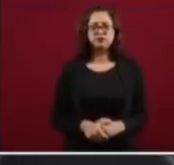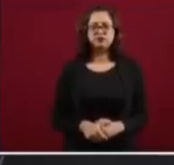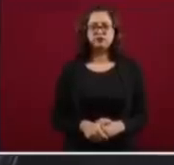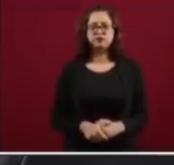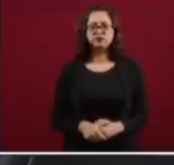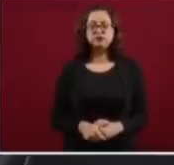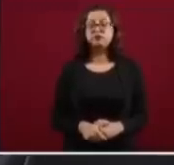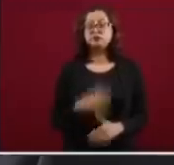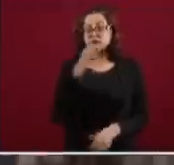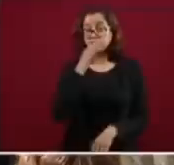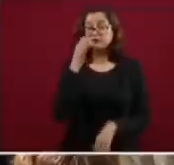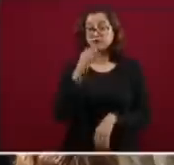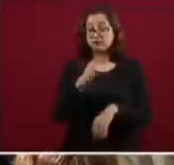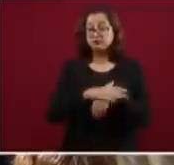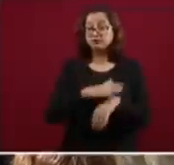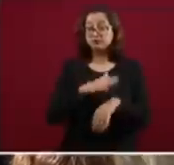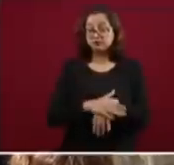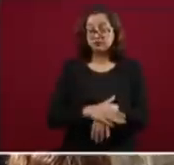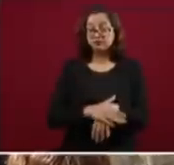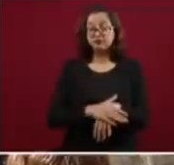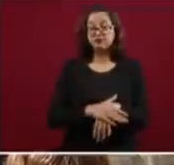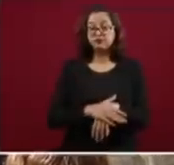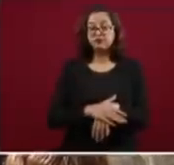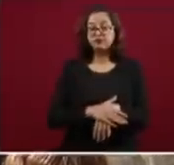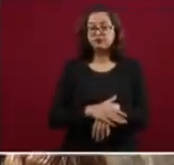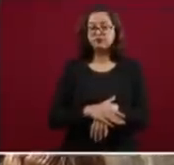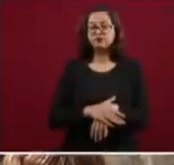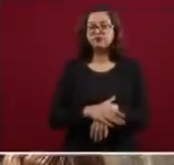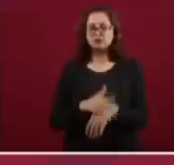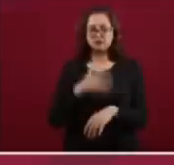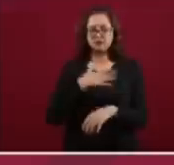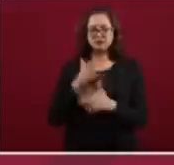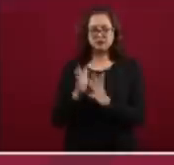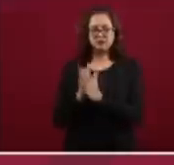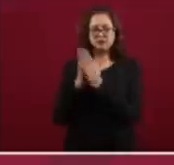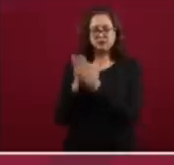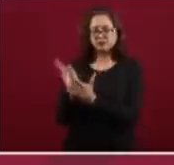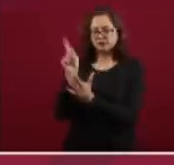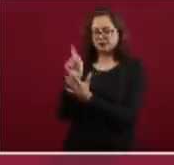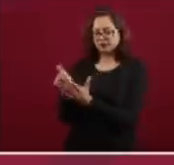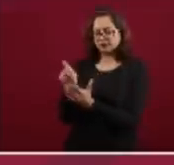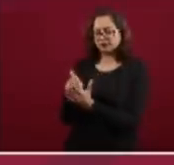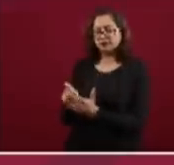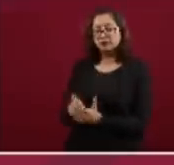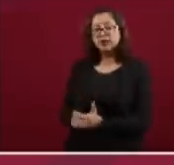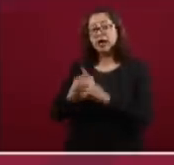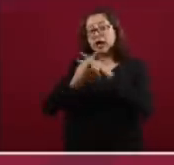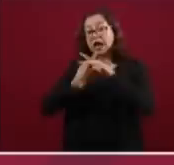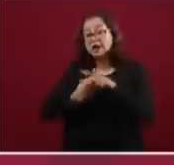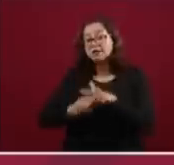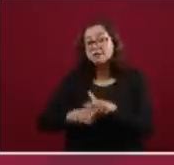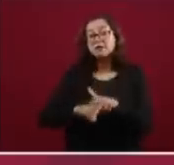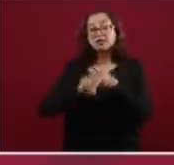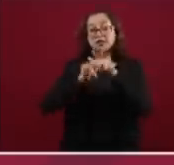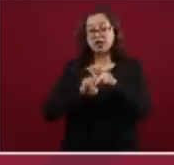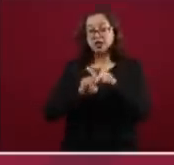les adelanto algo de libro saben cómo empiezo el libro